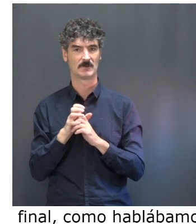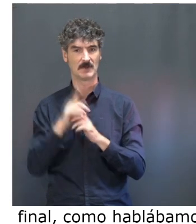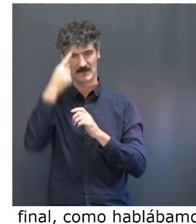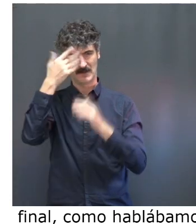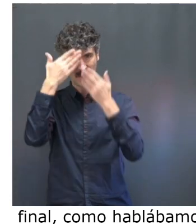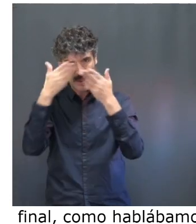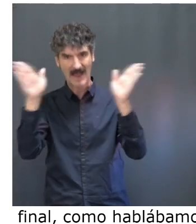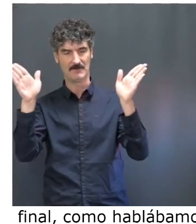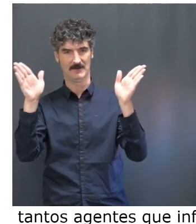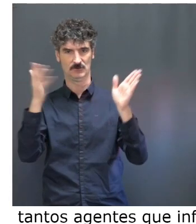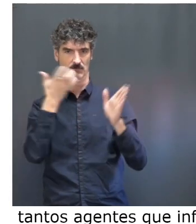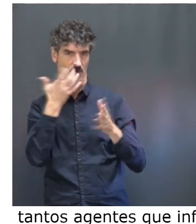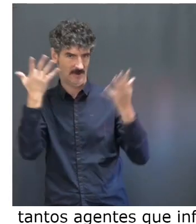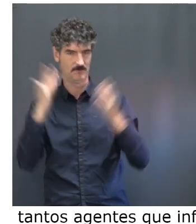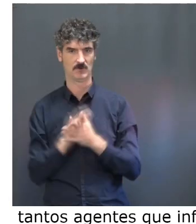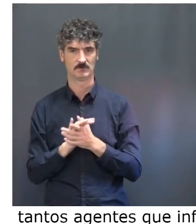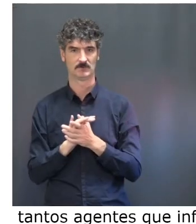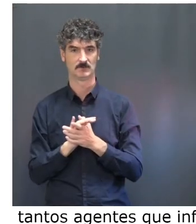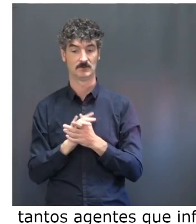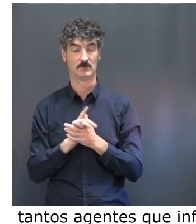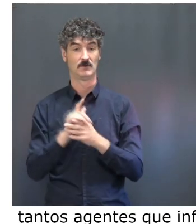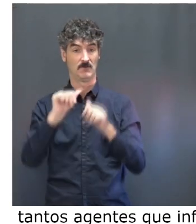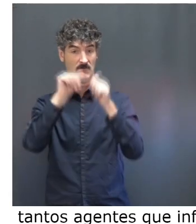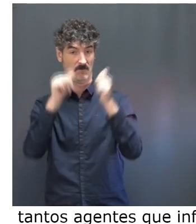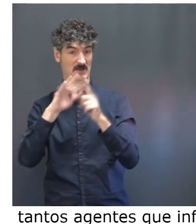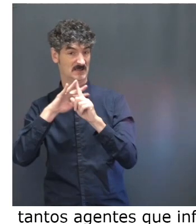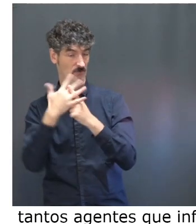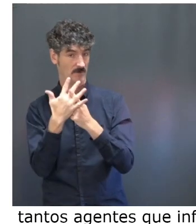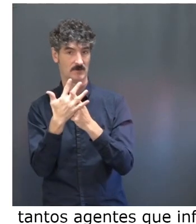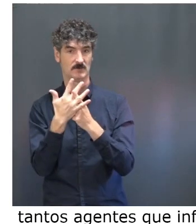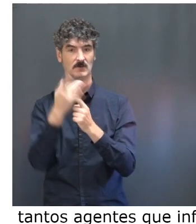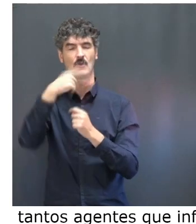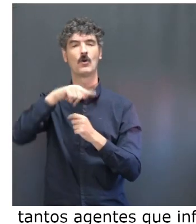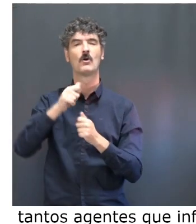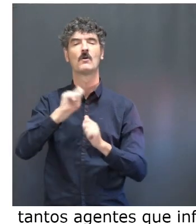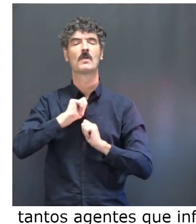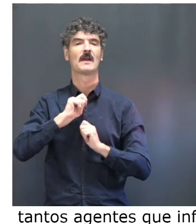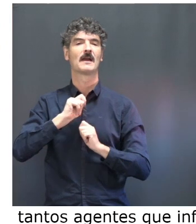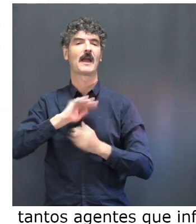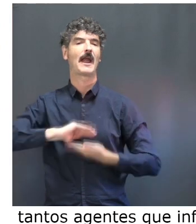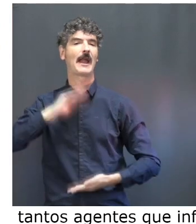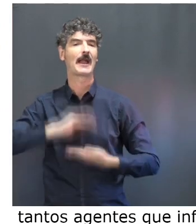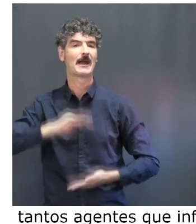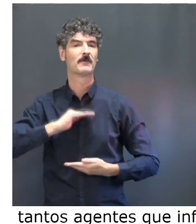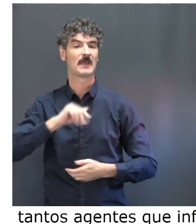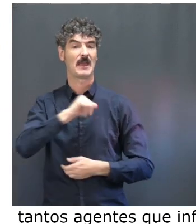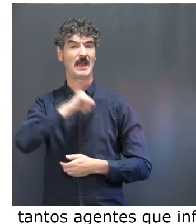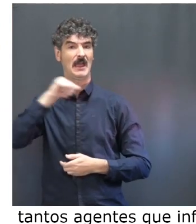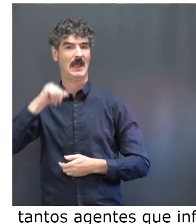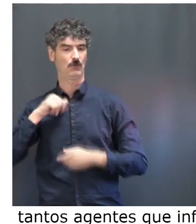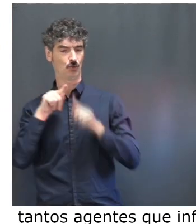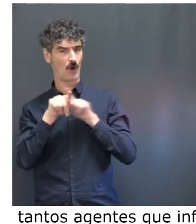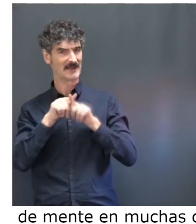abiertos de mente en muchas ocasiones, ¿no?, en que también tengamos esa capacidad de